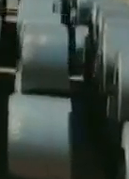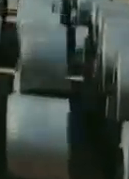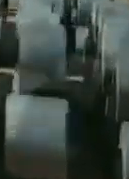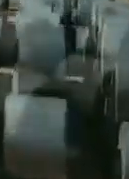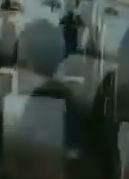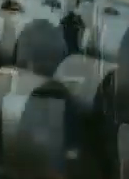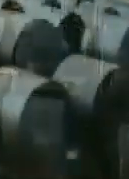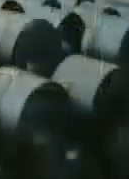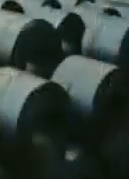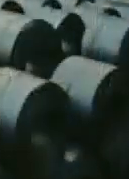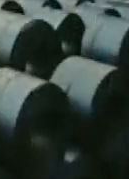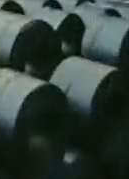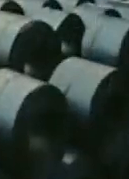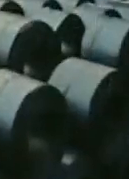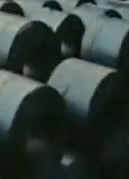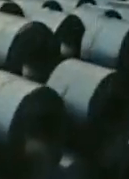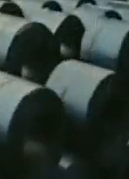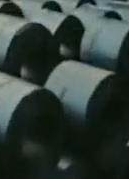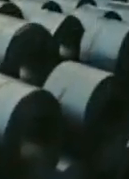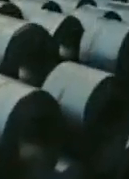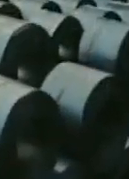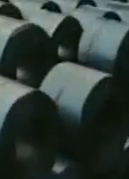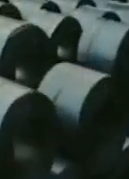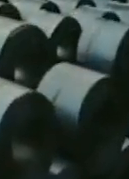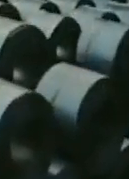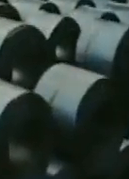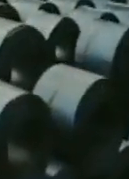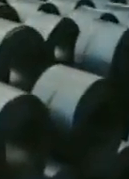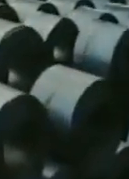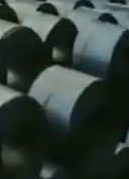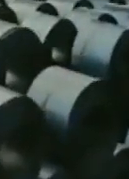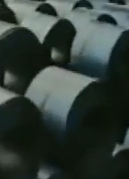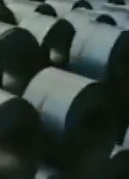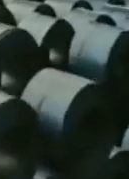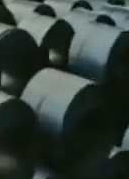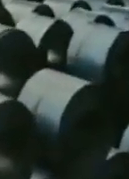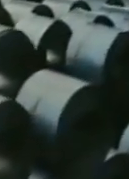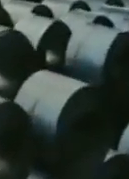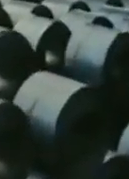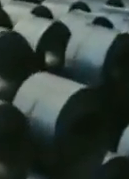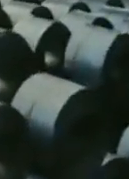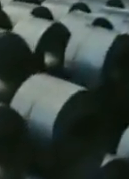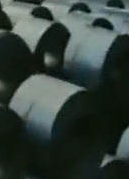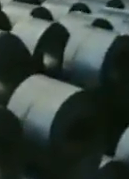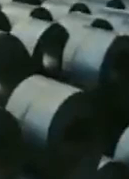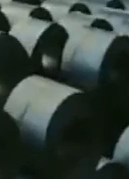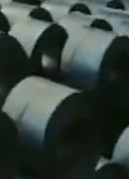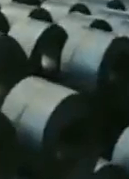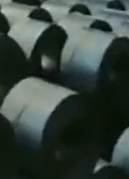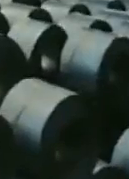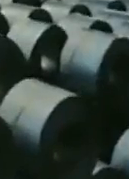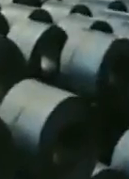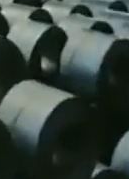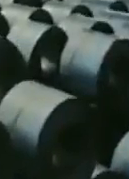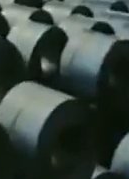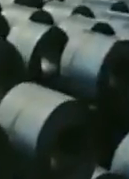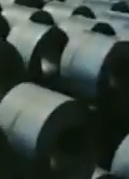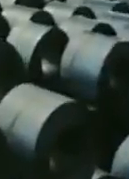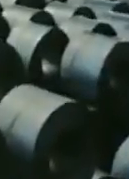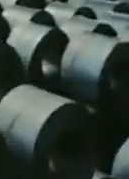y distribución de los bienes y servicios para satisfacer las necesidades del pueblo venezolano actualmente Existen